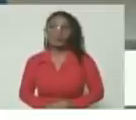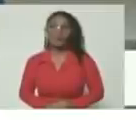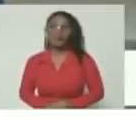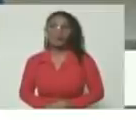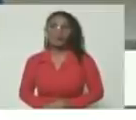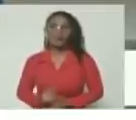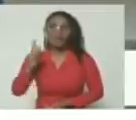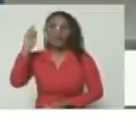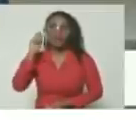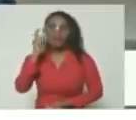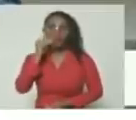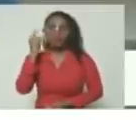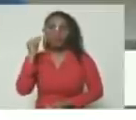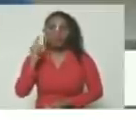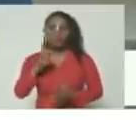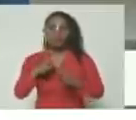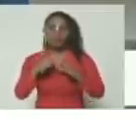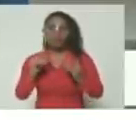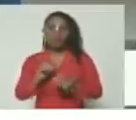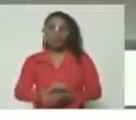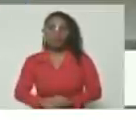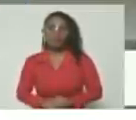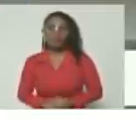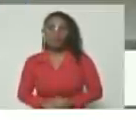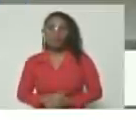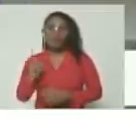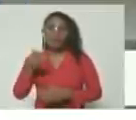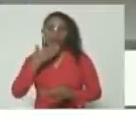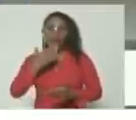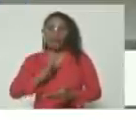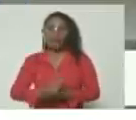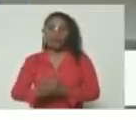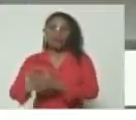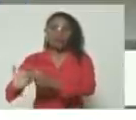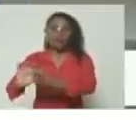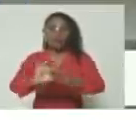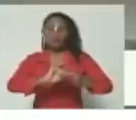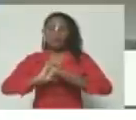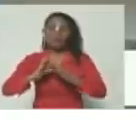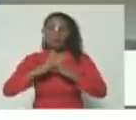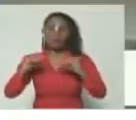Diputado Bernabéu, esta es la carta que nos une a todos.